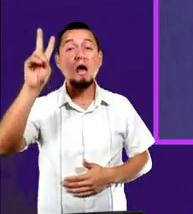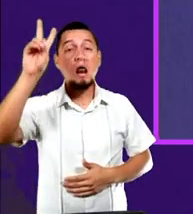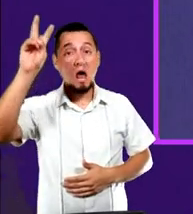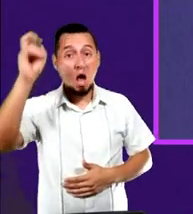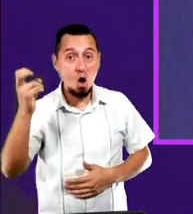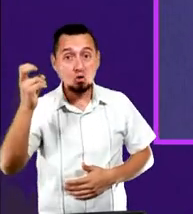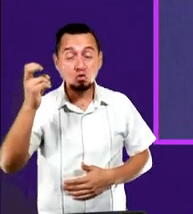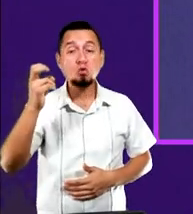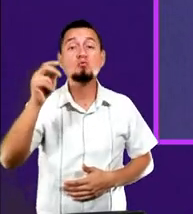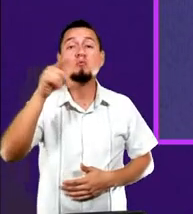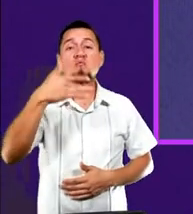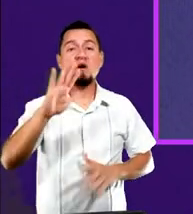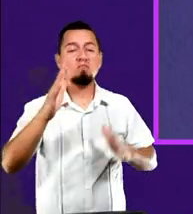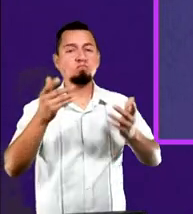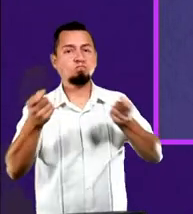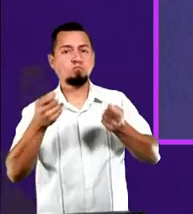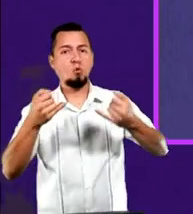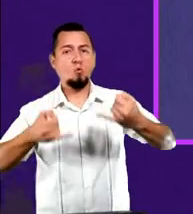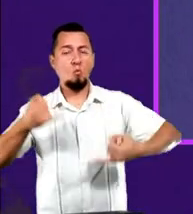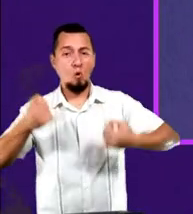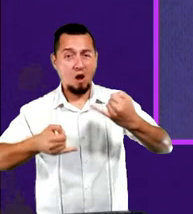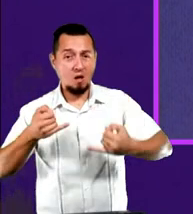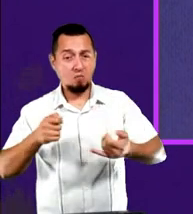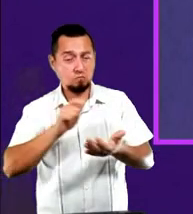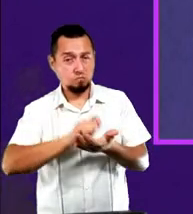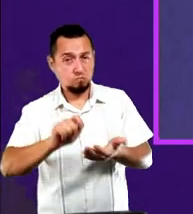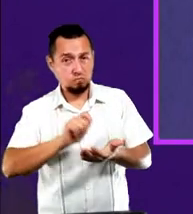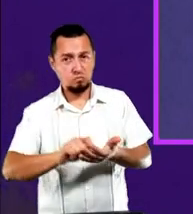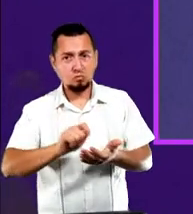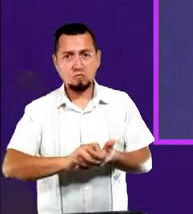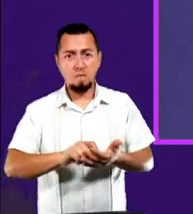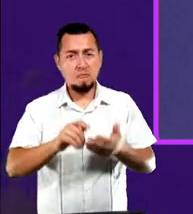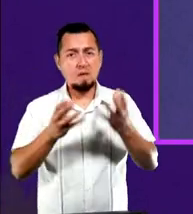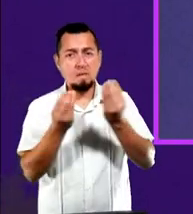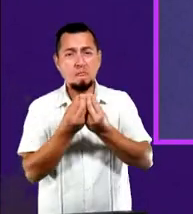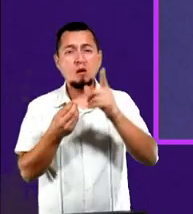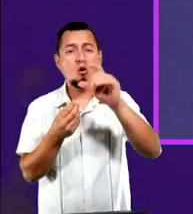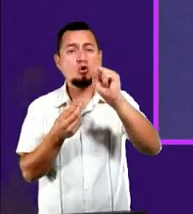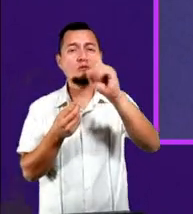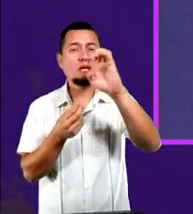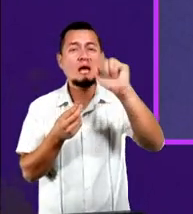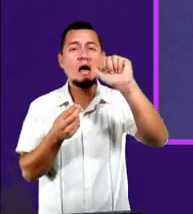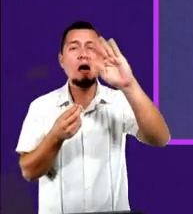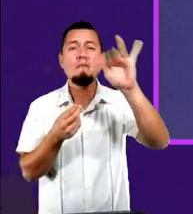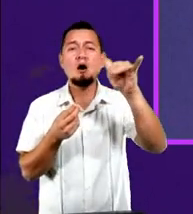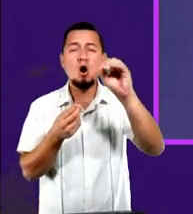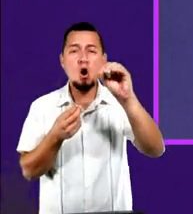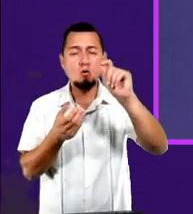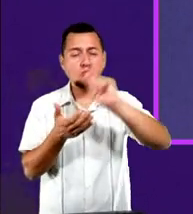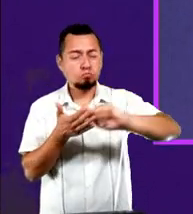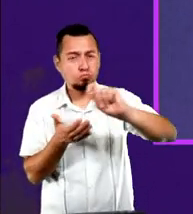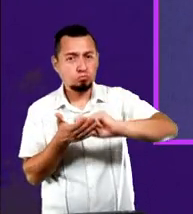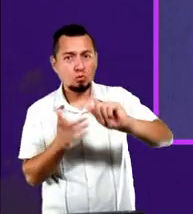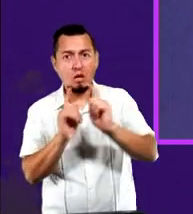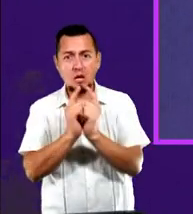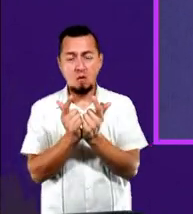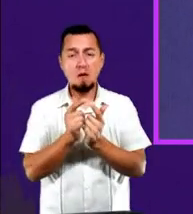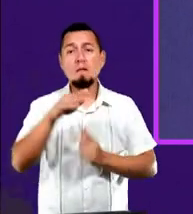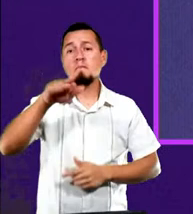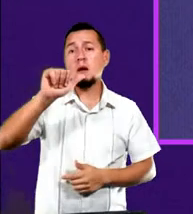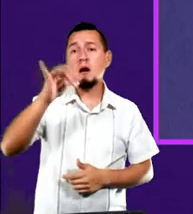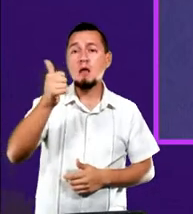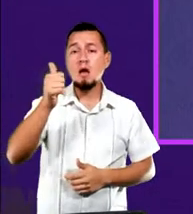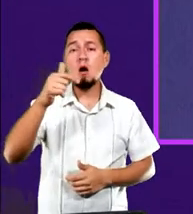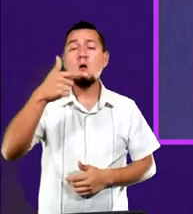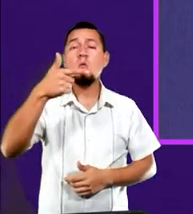escribió, acuérdense, la novela Los de Abajo, de la Revolución. María Guadalupe Lupe Marín, una escritora